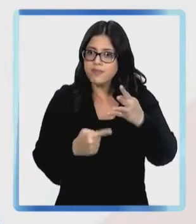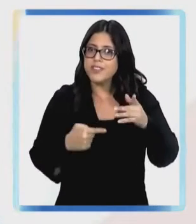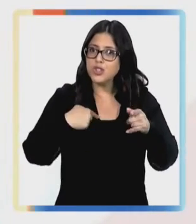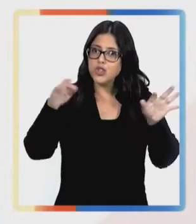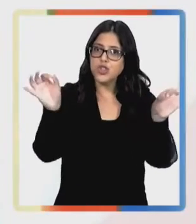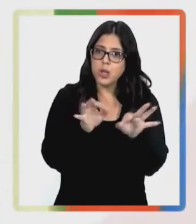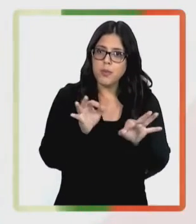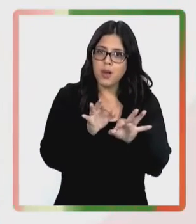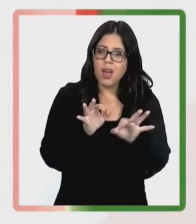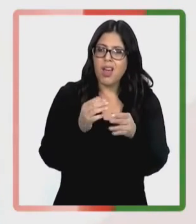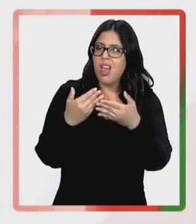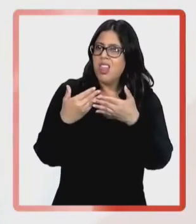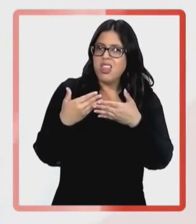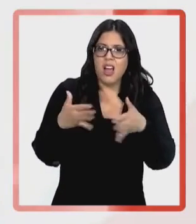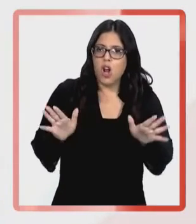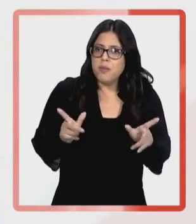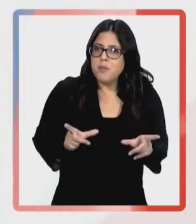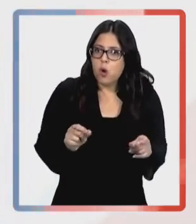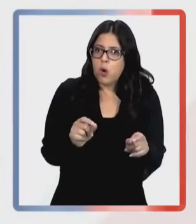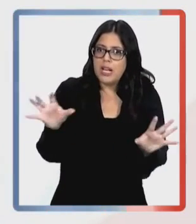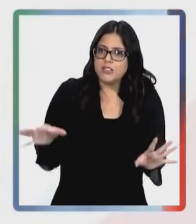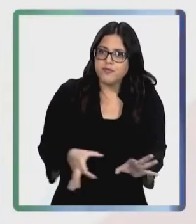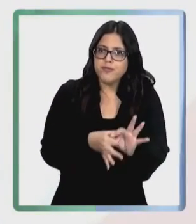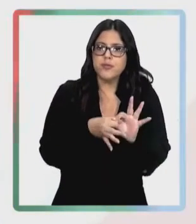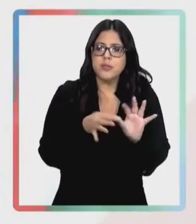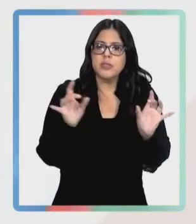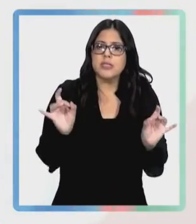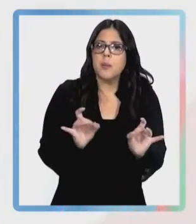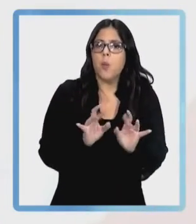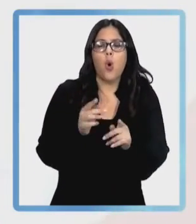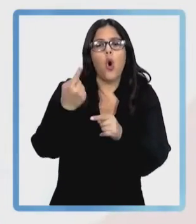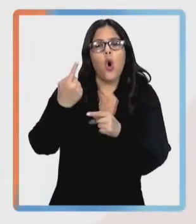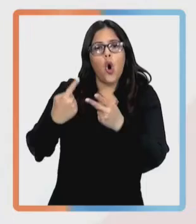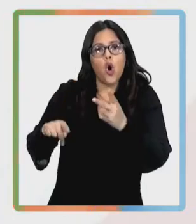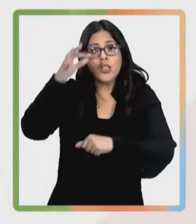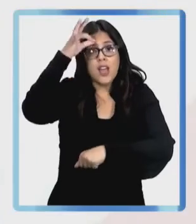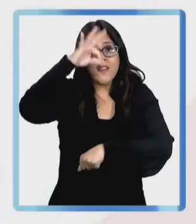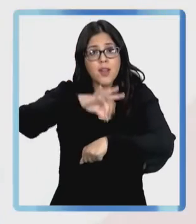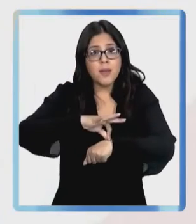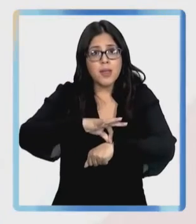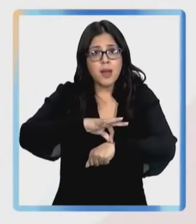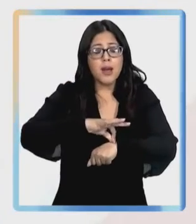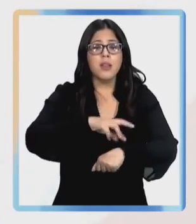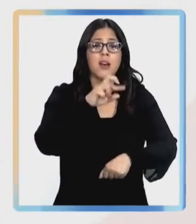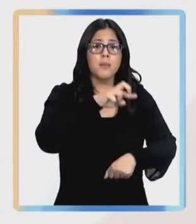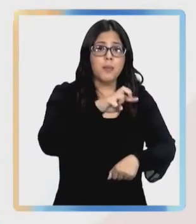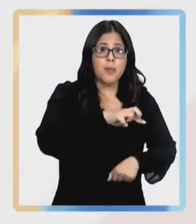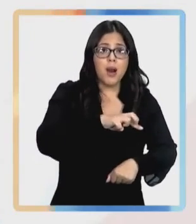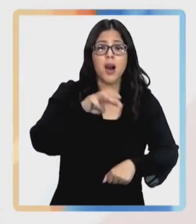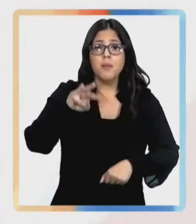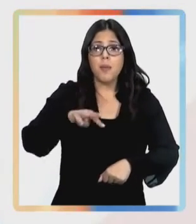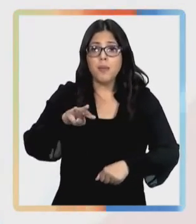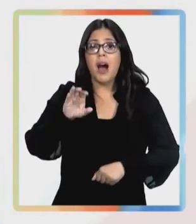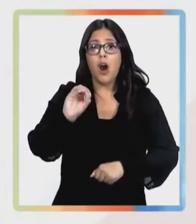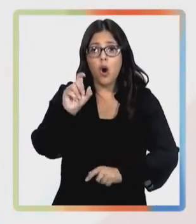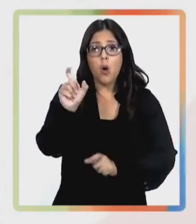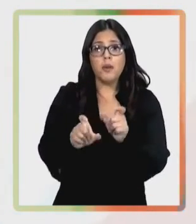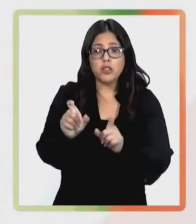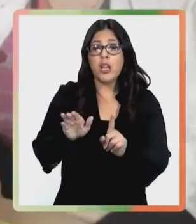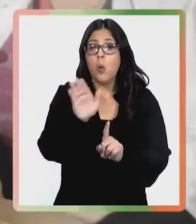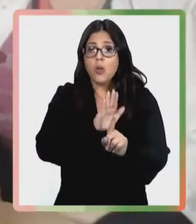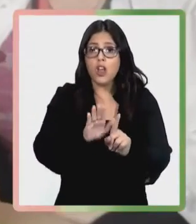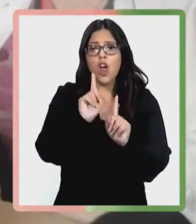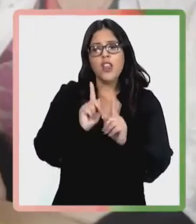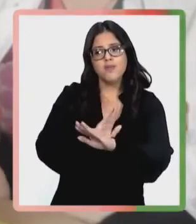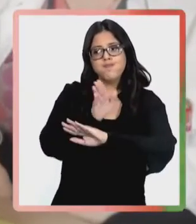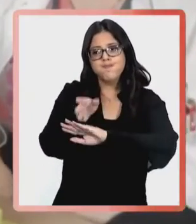yo te mencioné, independiente del tipo de cáncer que se asocien, o si es que están asociados a otra enfermedad, es que los padres o los cuidadores consulten a